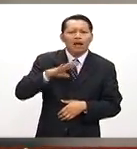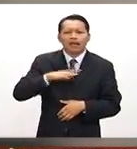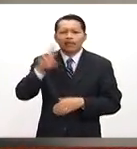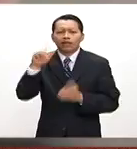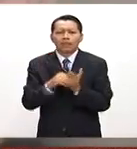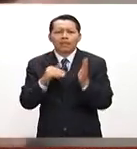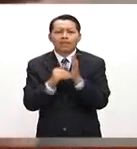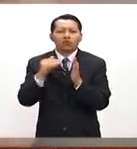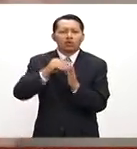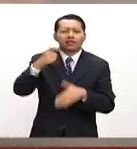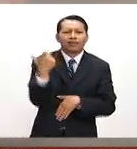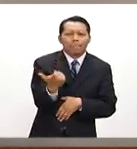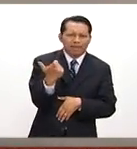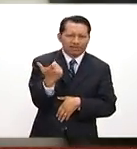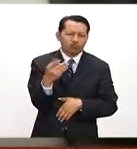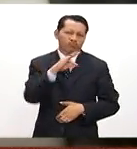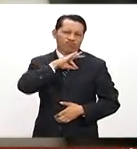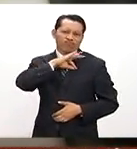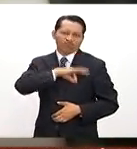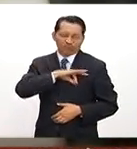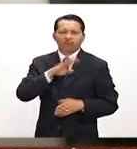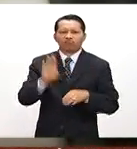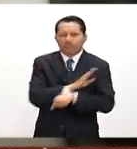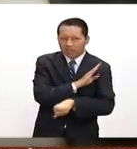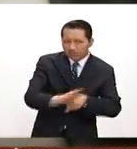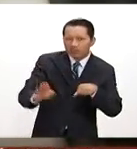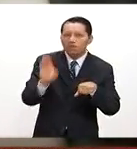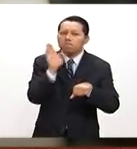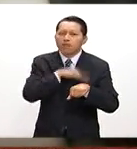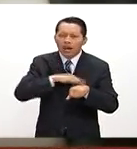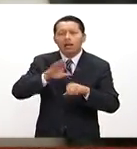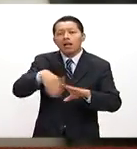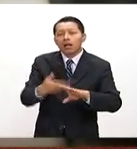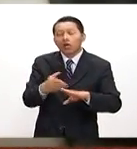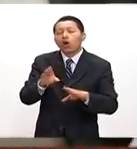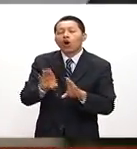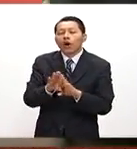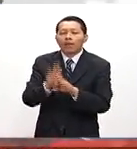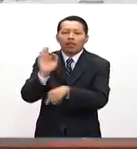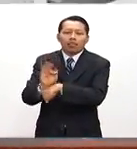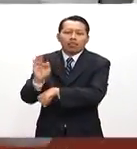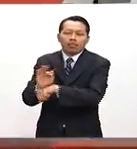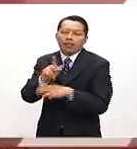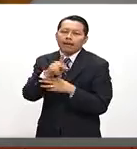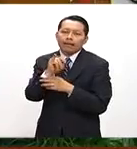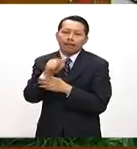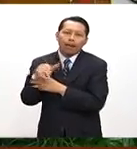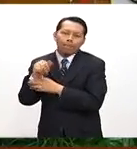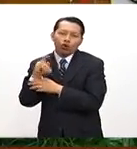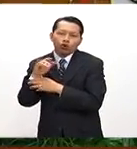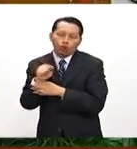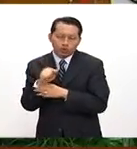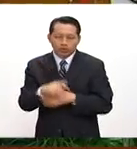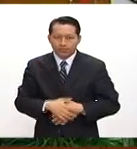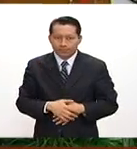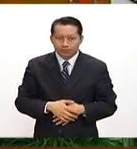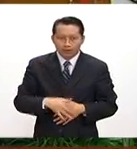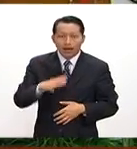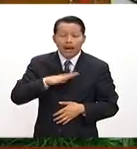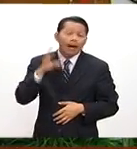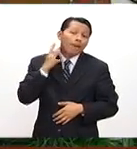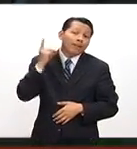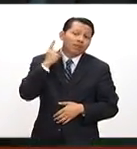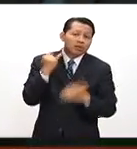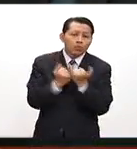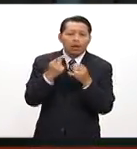3 mil millones de pesos en beneficios irregulares a favor de la armadora Kia Motors. La Cámara de Diputados